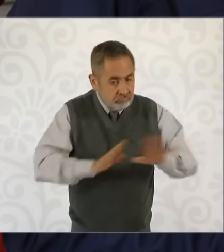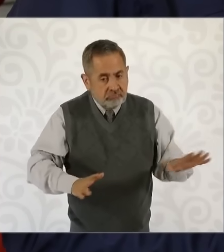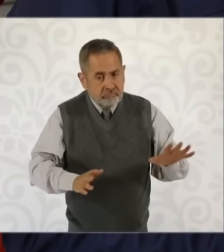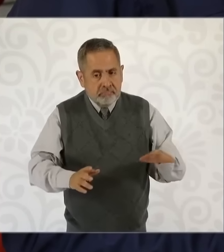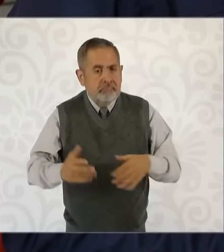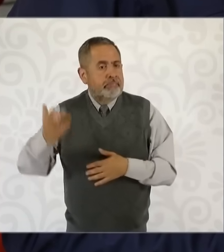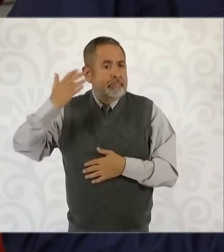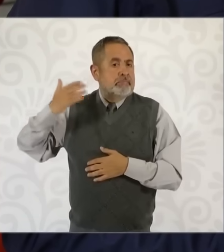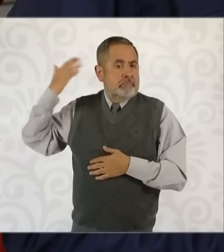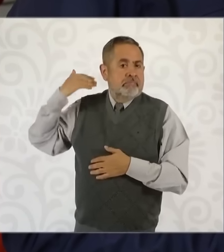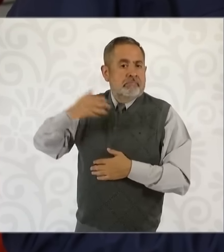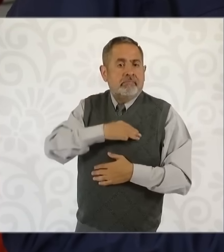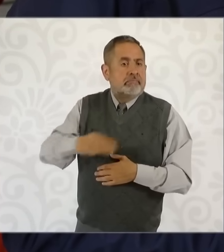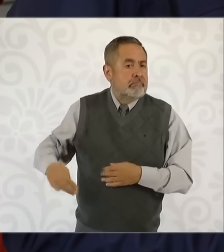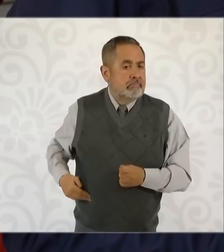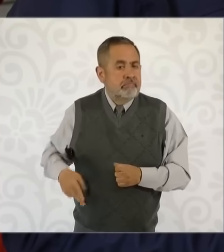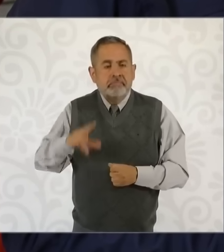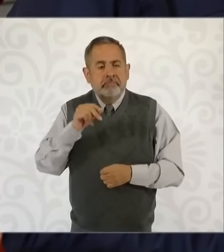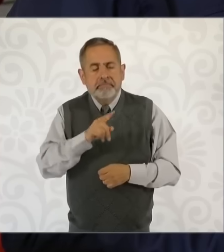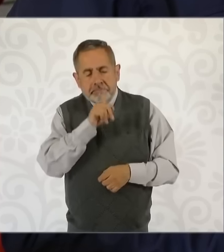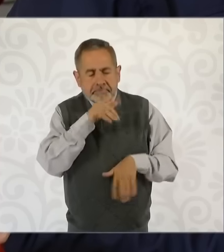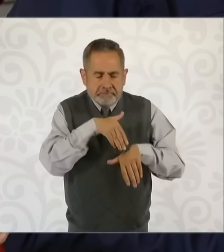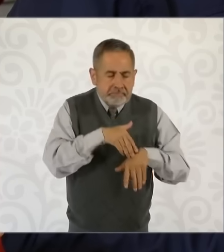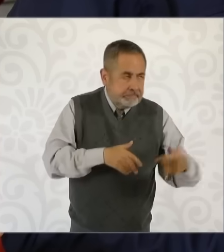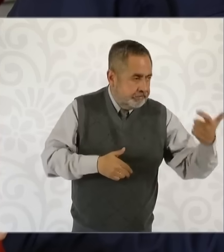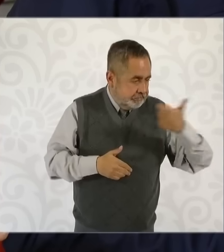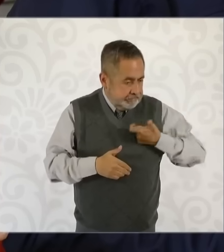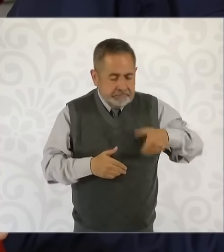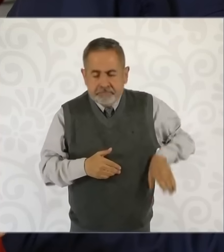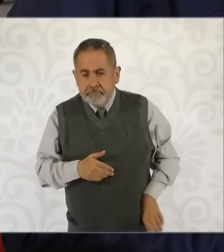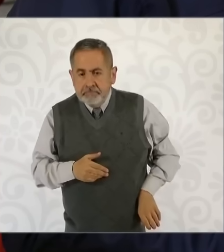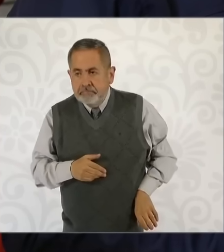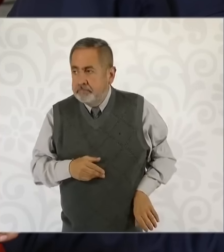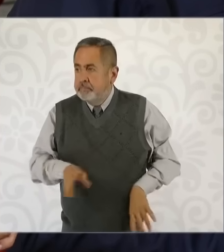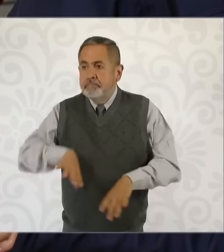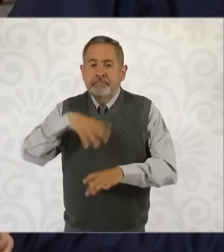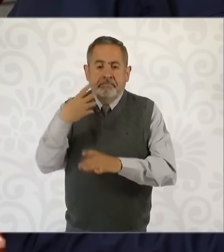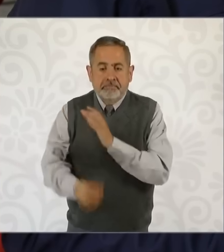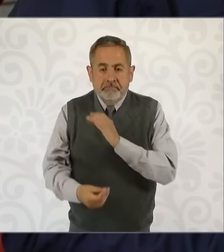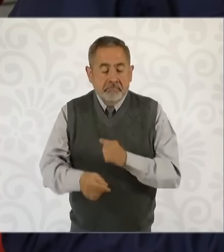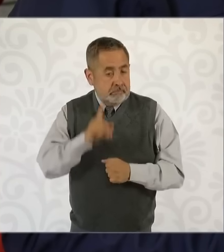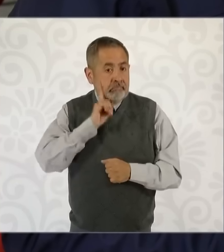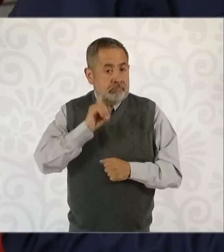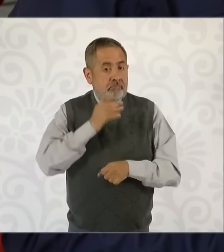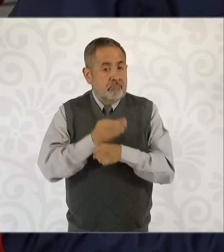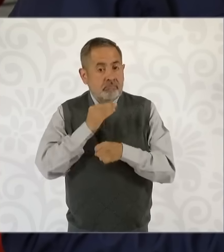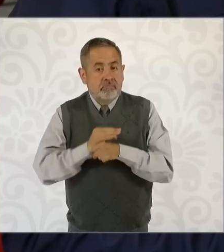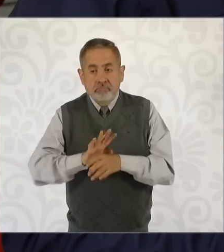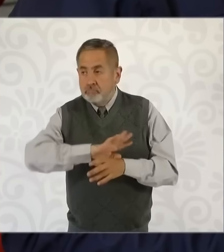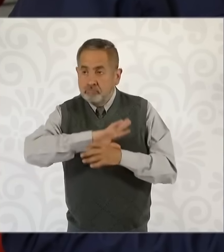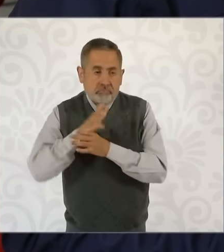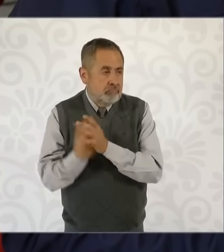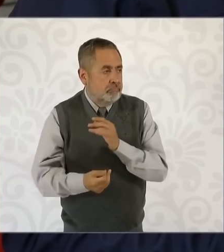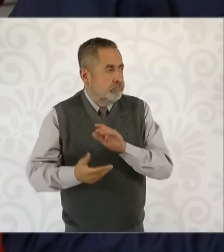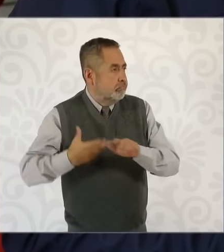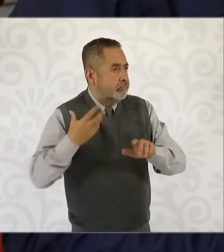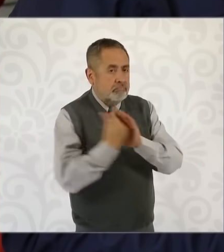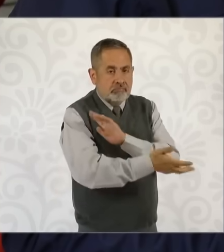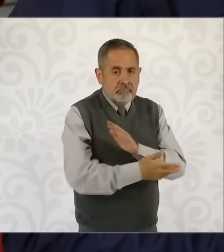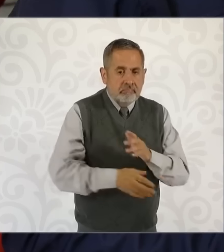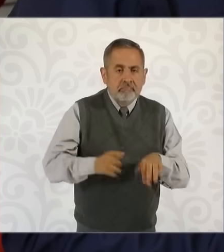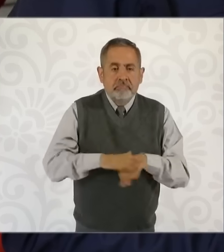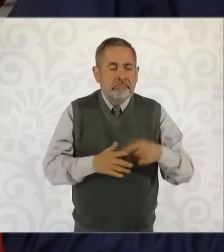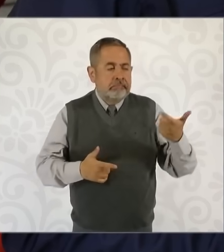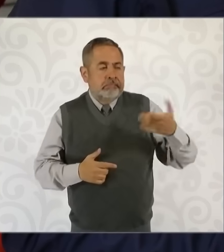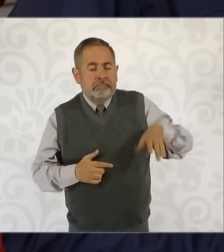presidentes municipales se vendieron. Algunos están prófuga una, y otros